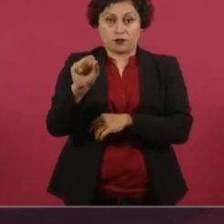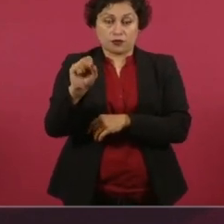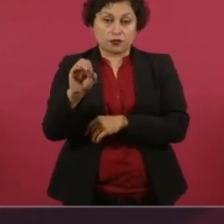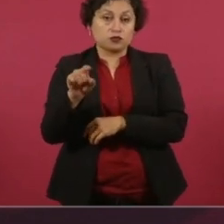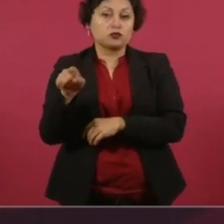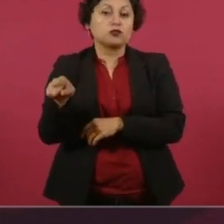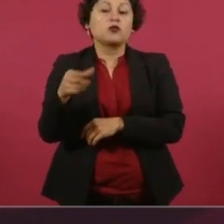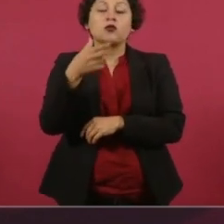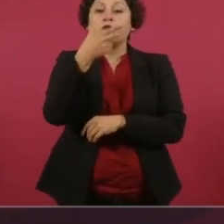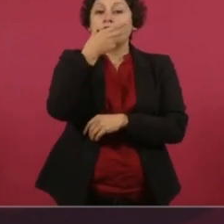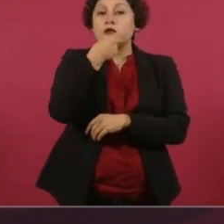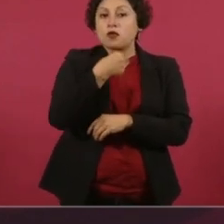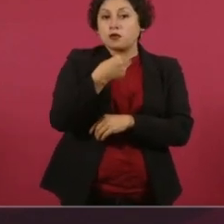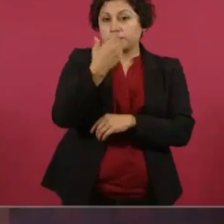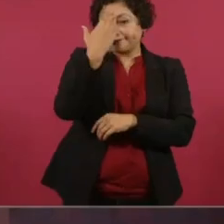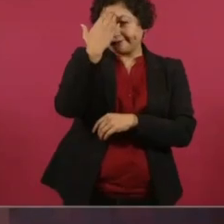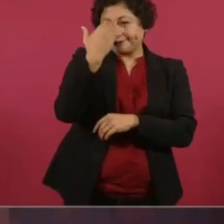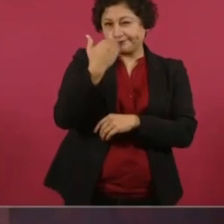era